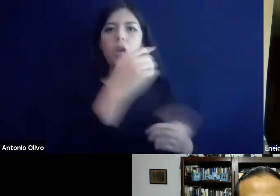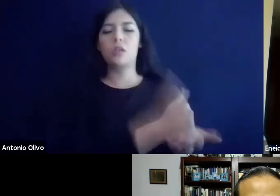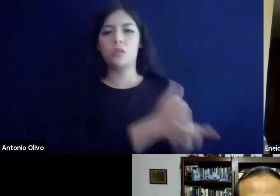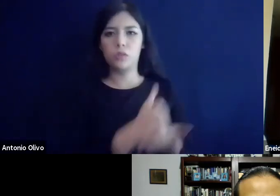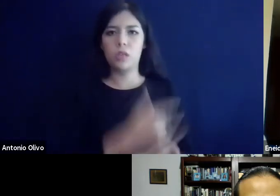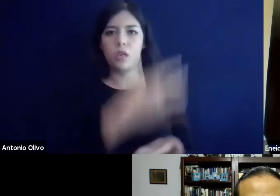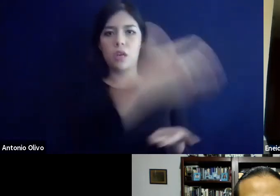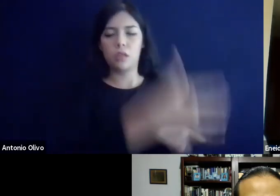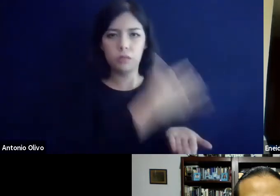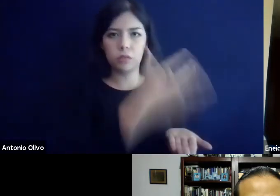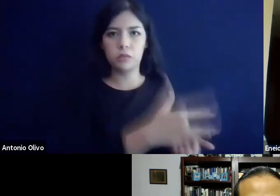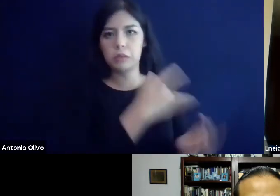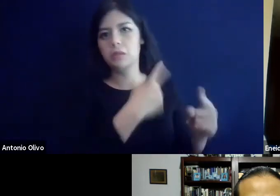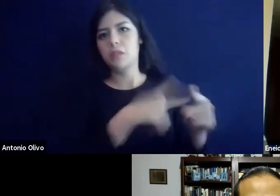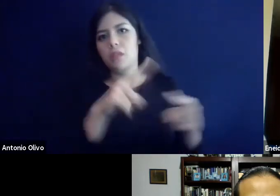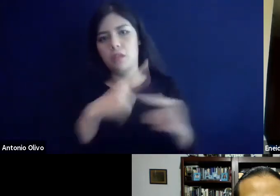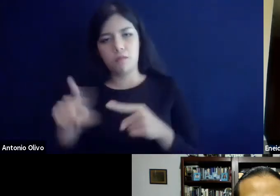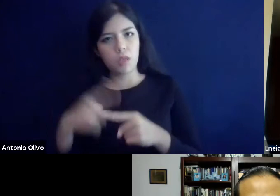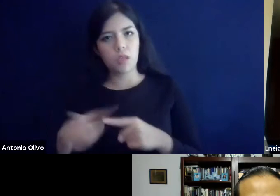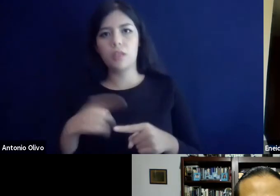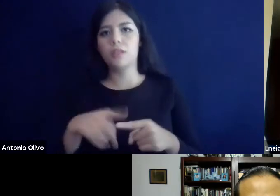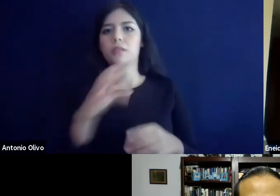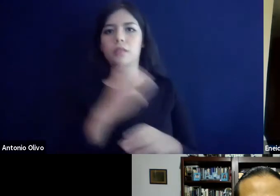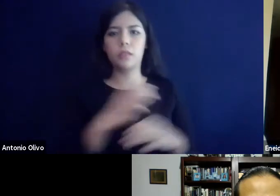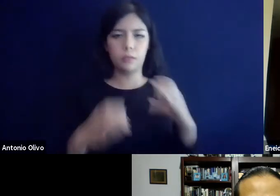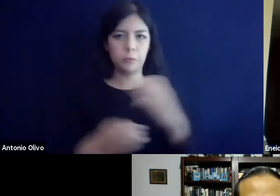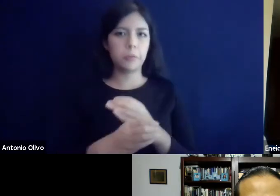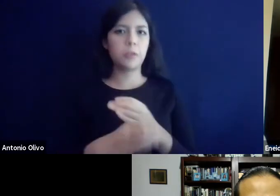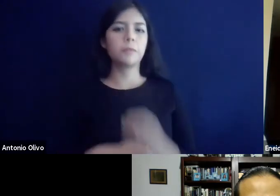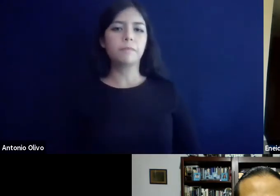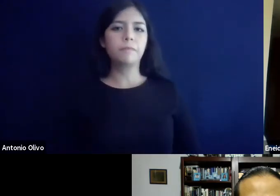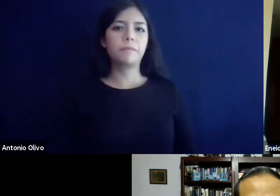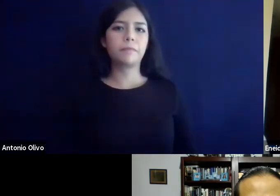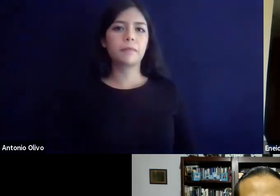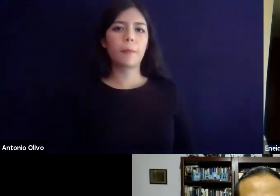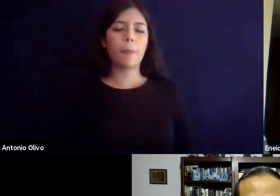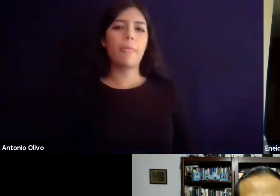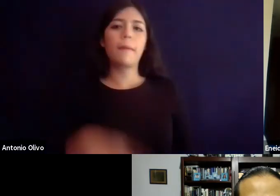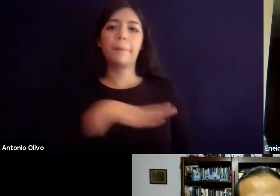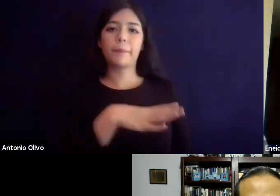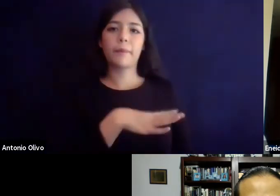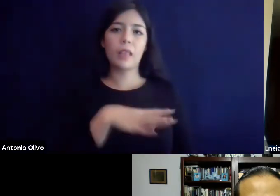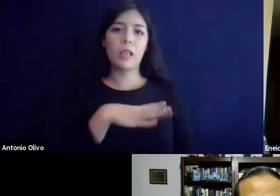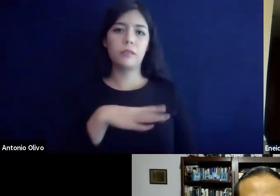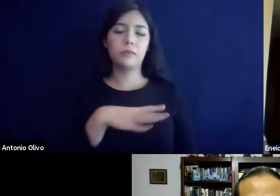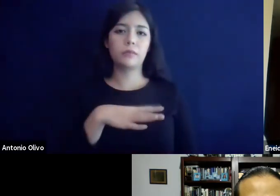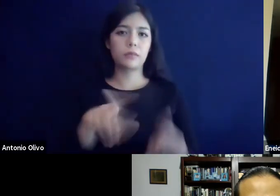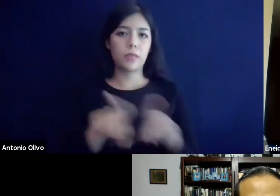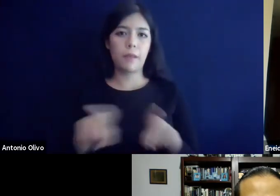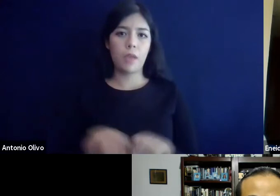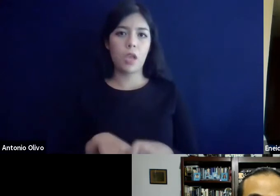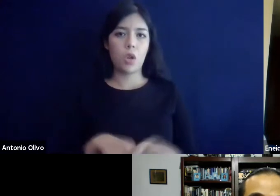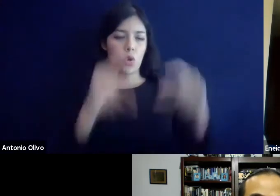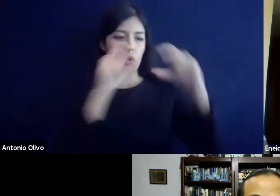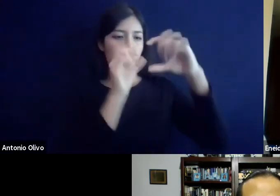tenemos la impresora, no, perdón, lupas, para lupas magnificadoras para personas